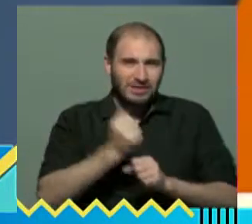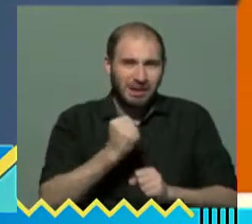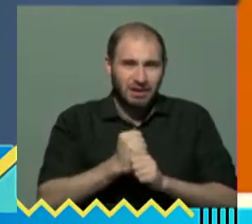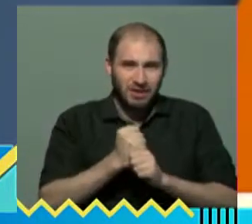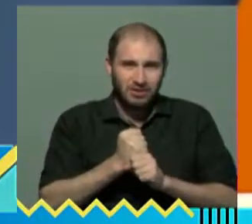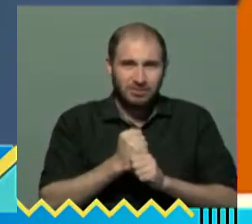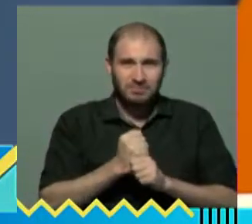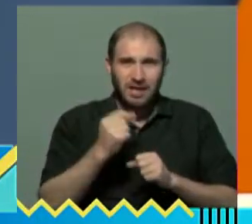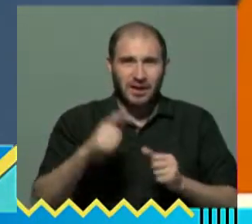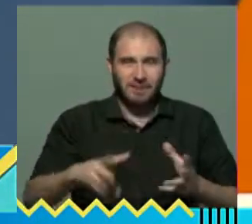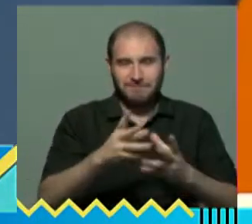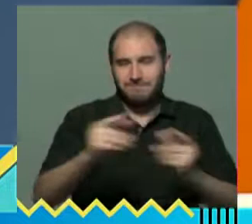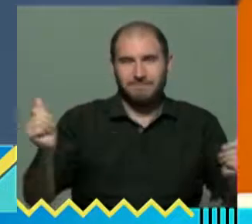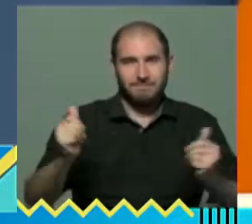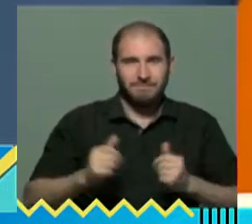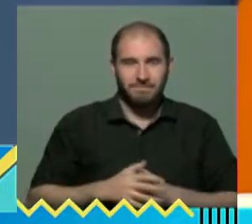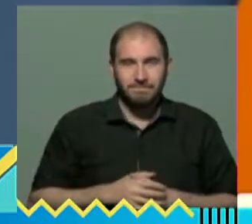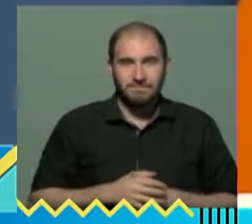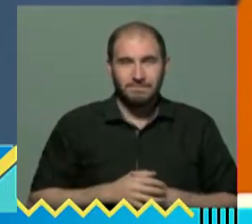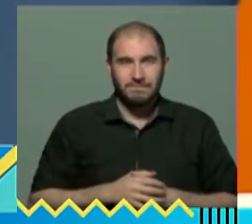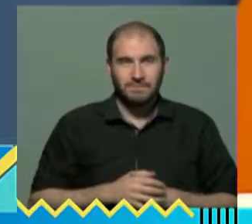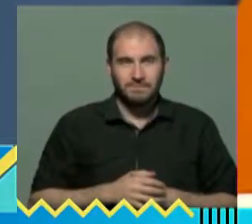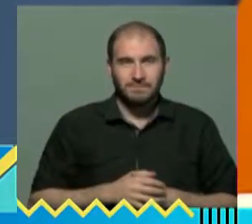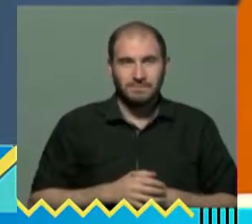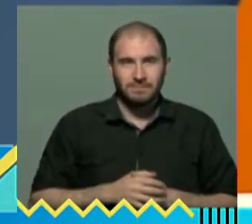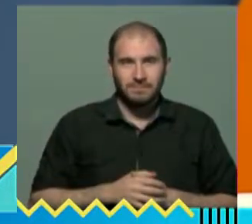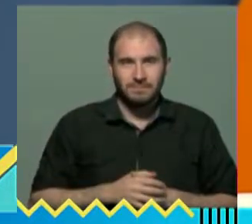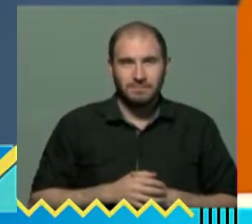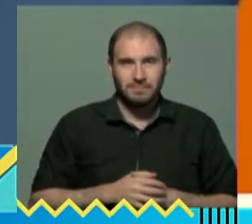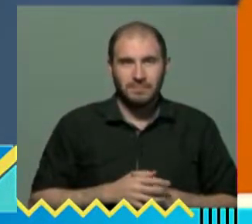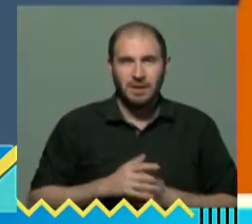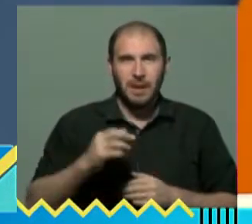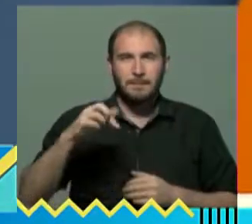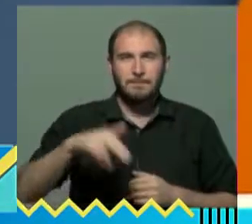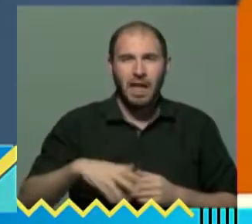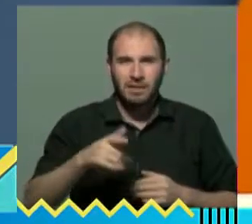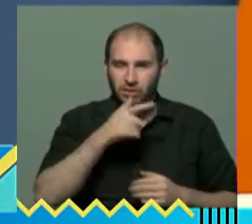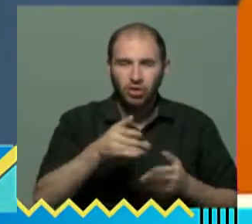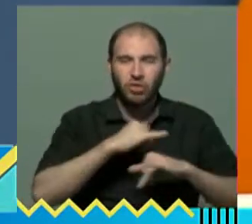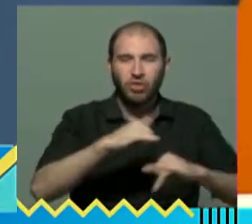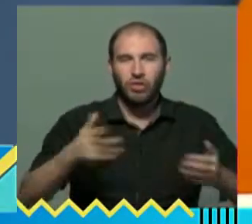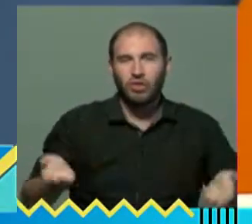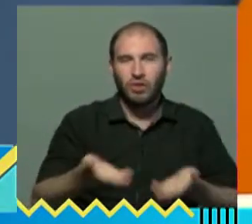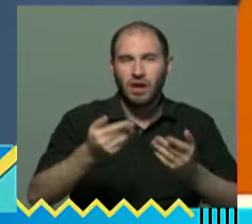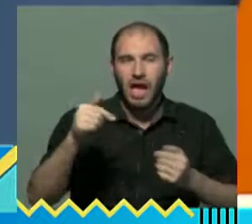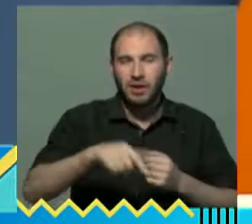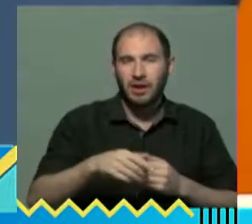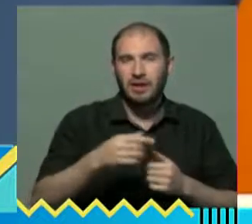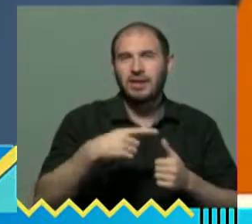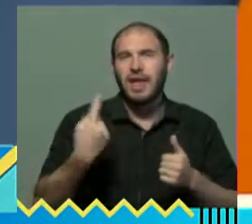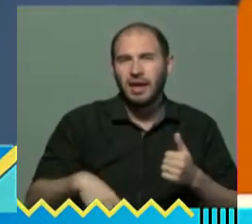están dinamitados. Bien. A ver, se ha formado a través de políticas clientelistas, lamentablemente lo que hoy en día tenemos